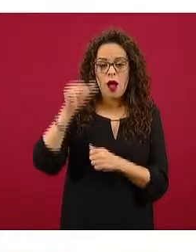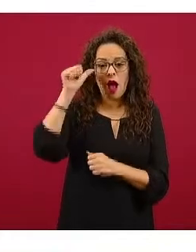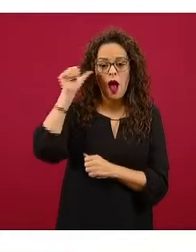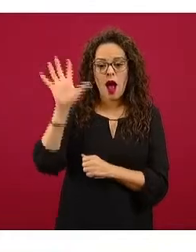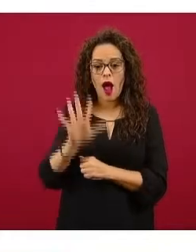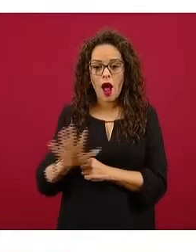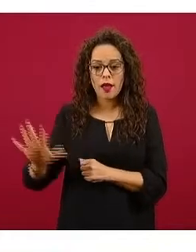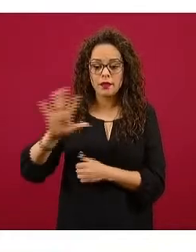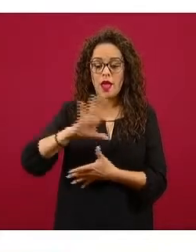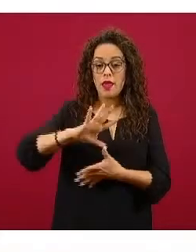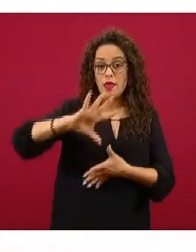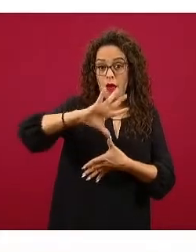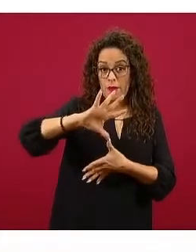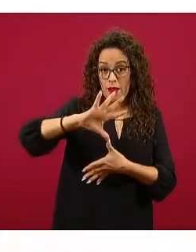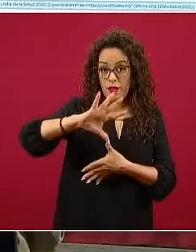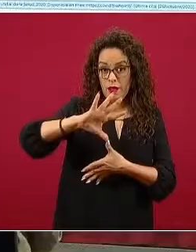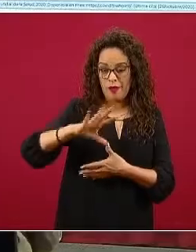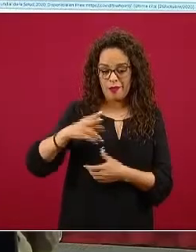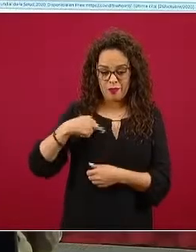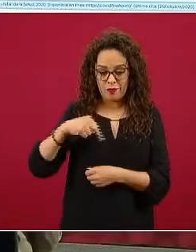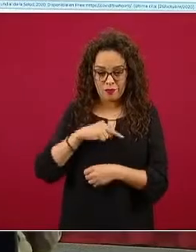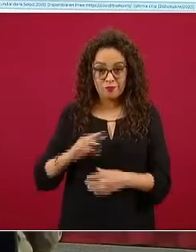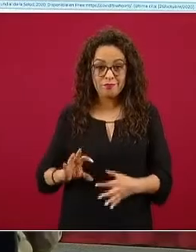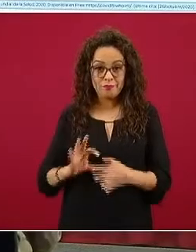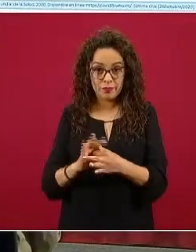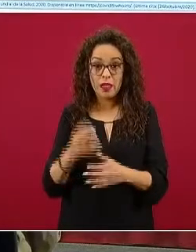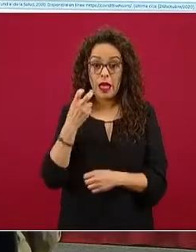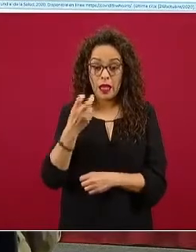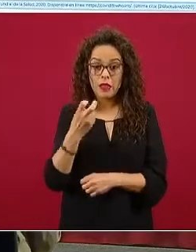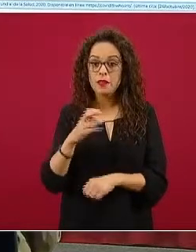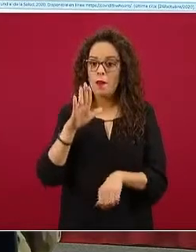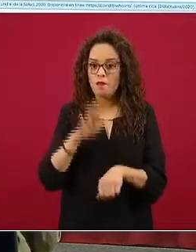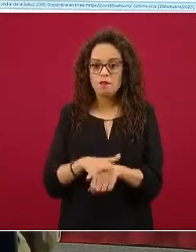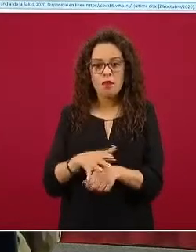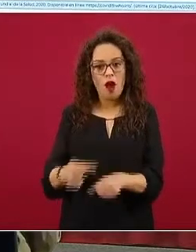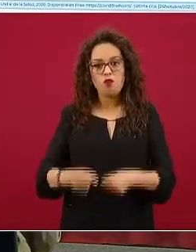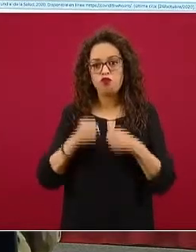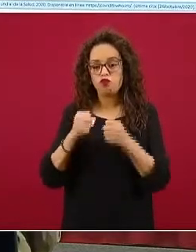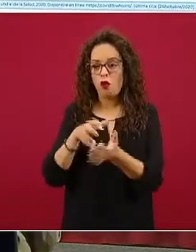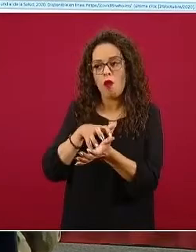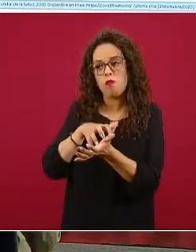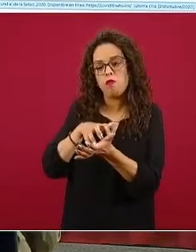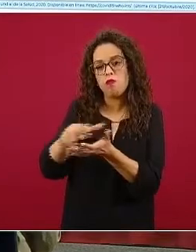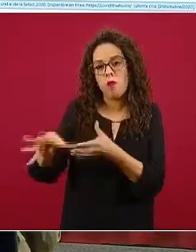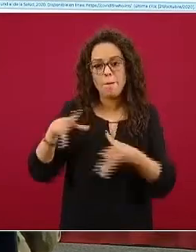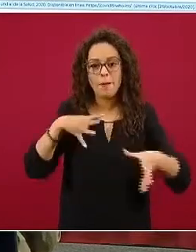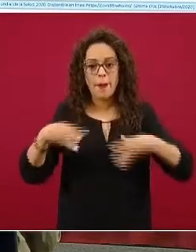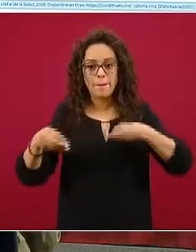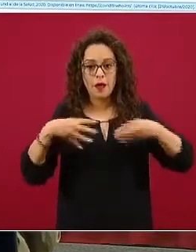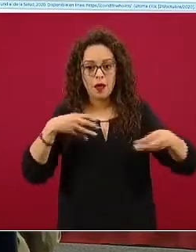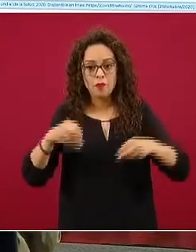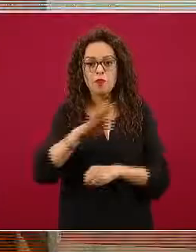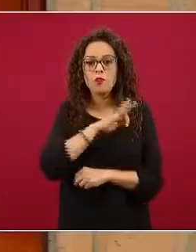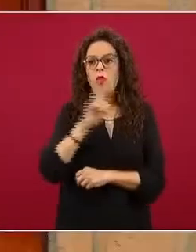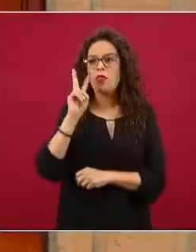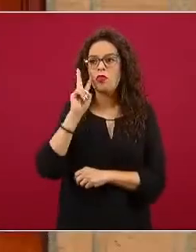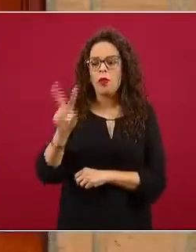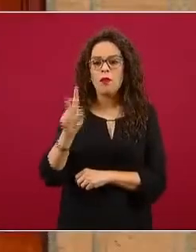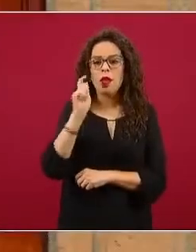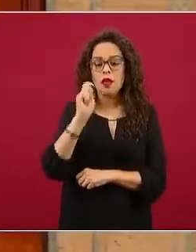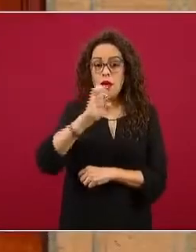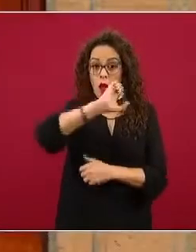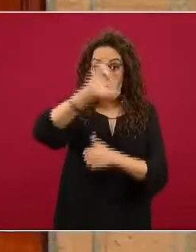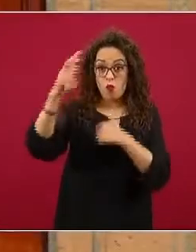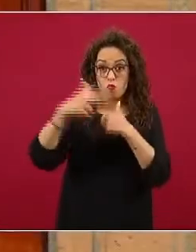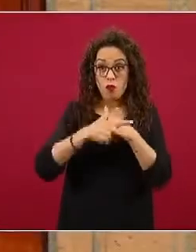pertenecemos, es evidente que la actividad ha sido más intensa. Podemos ver en el caso del continente